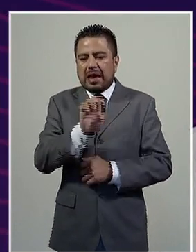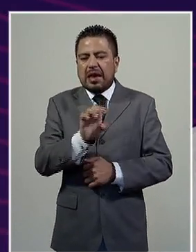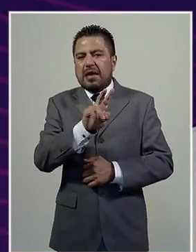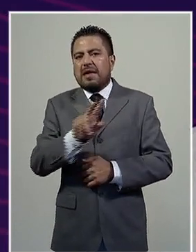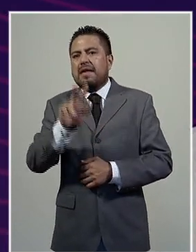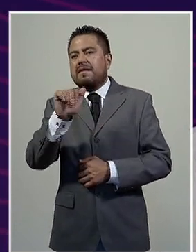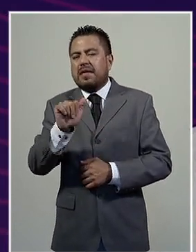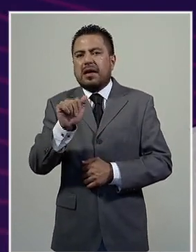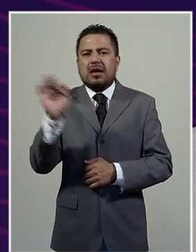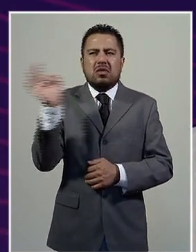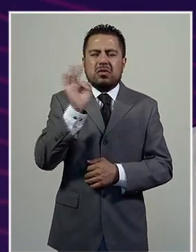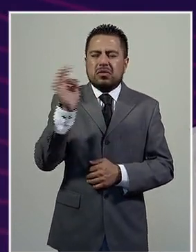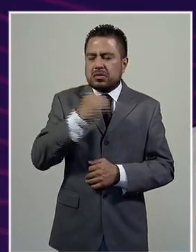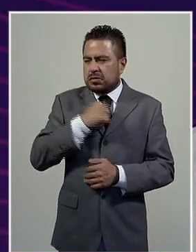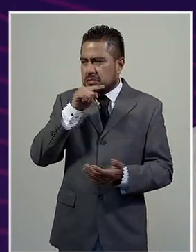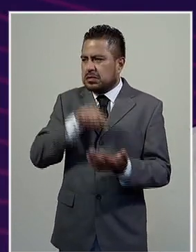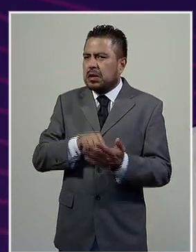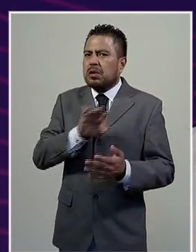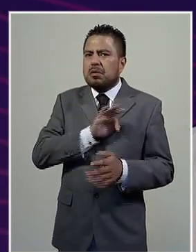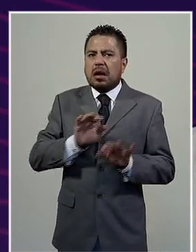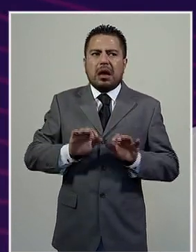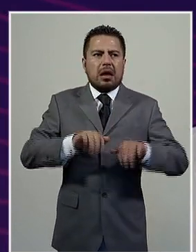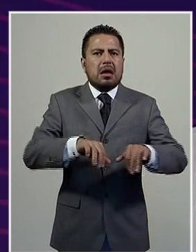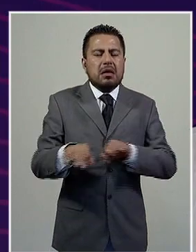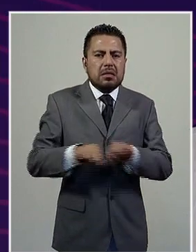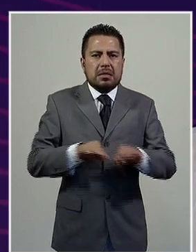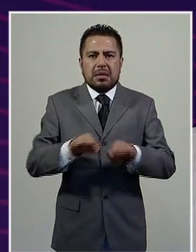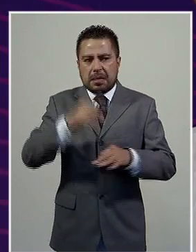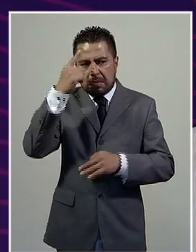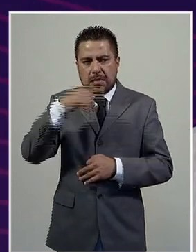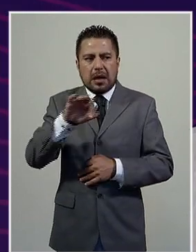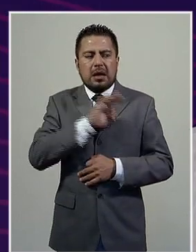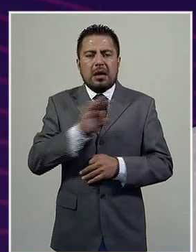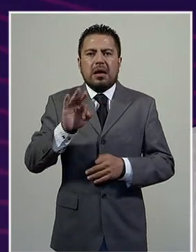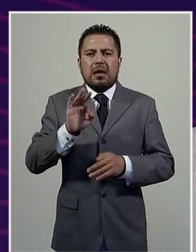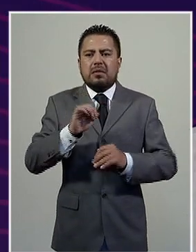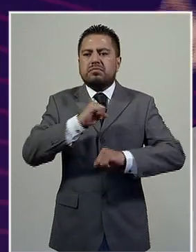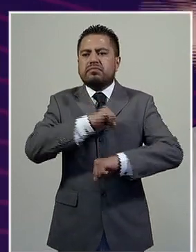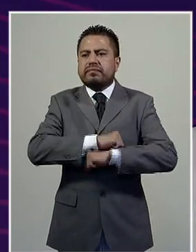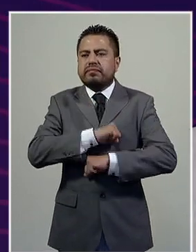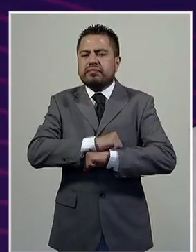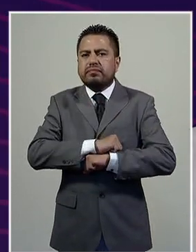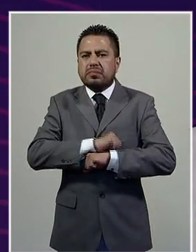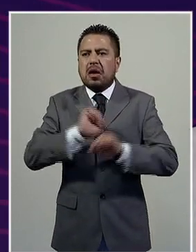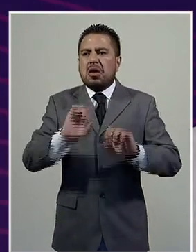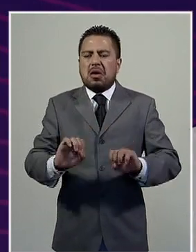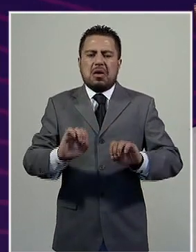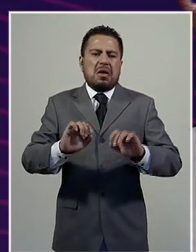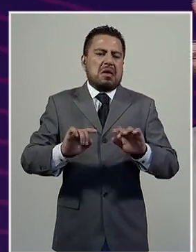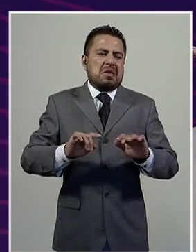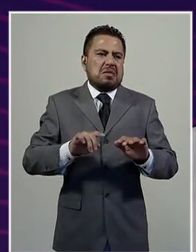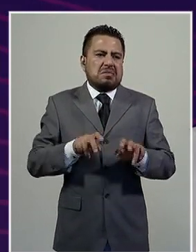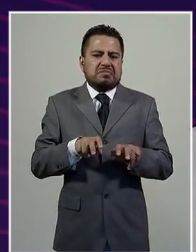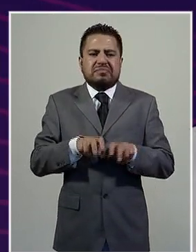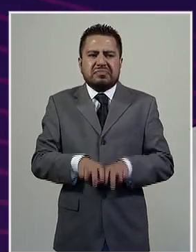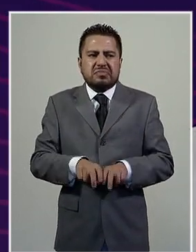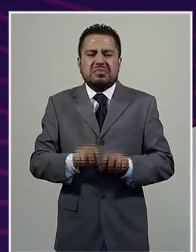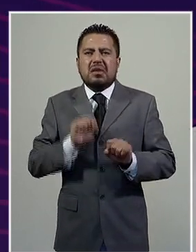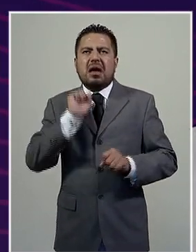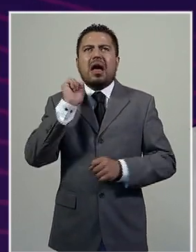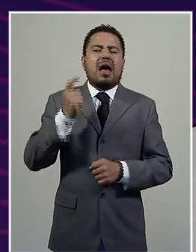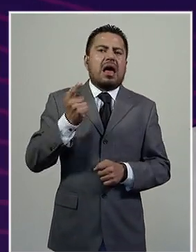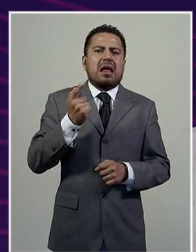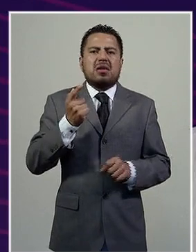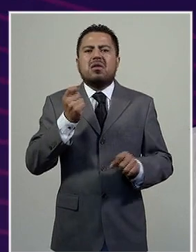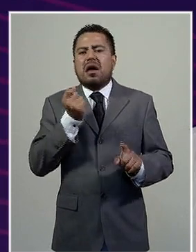yo dudo mucho que a mí alguien me diera un empleo. Para estar en una ventanilla. o en un mostrador o, ¿no? O algo así.